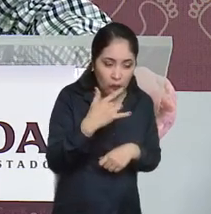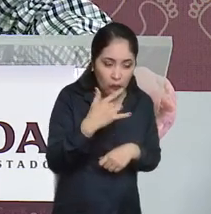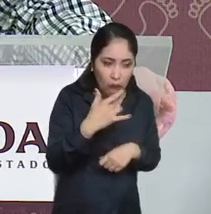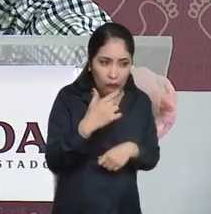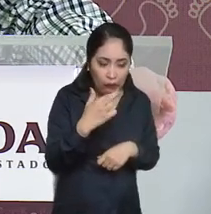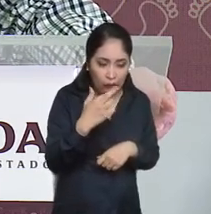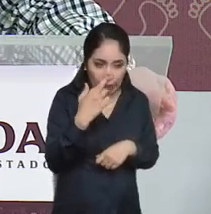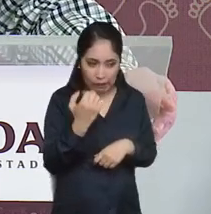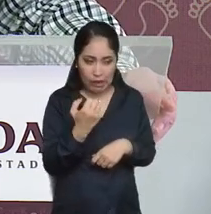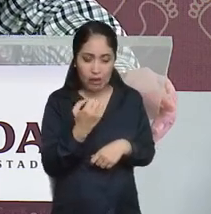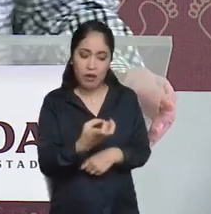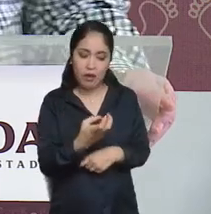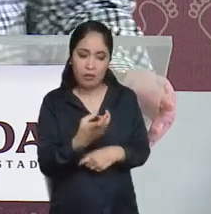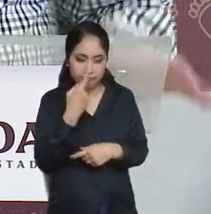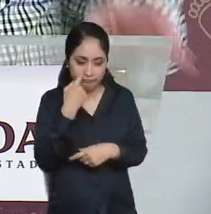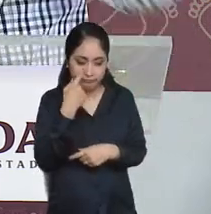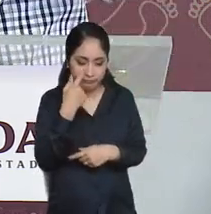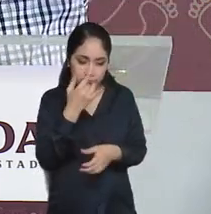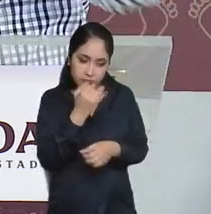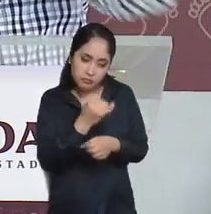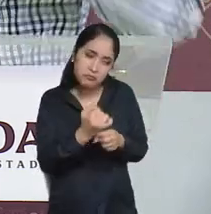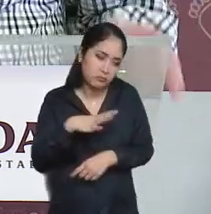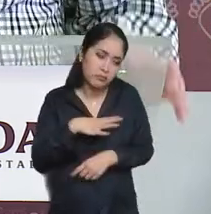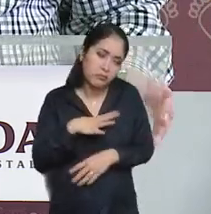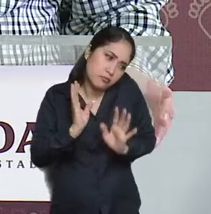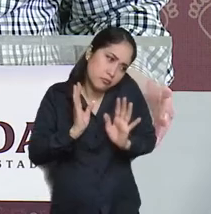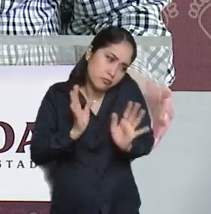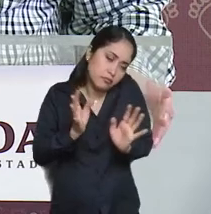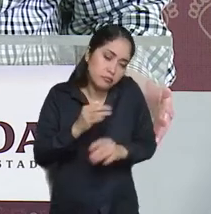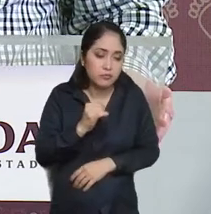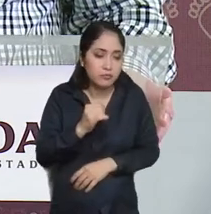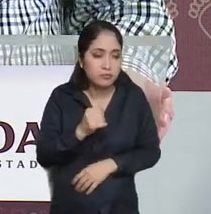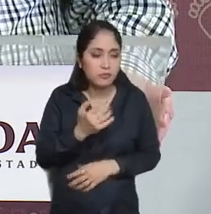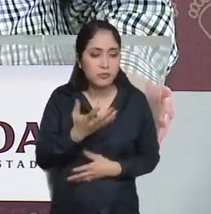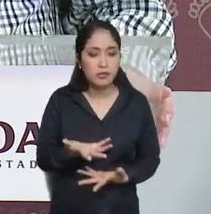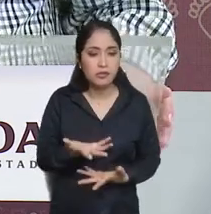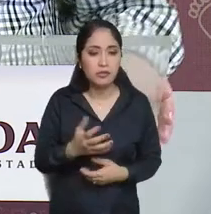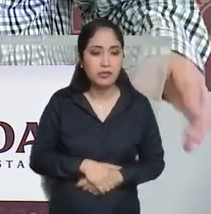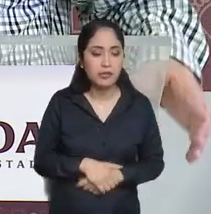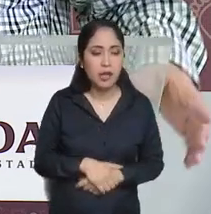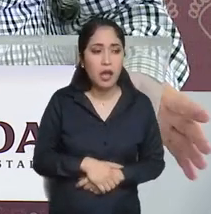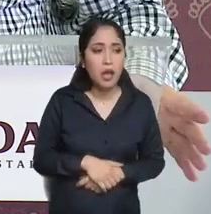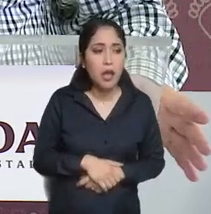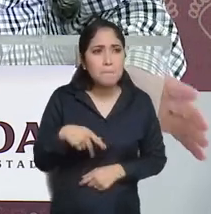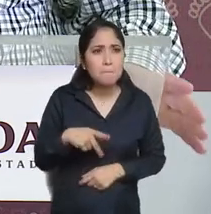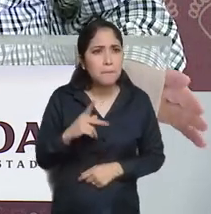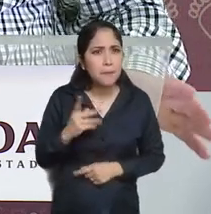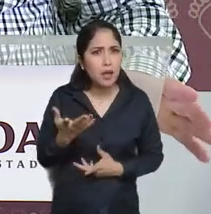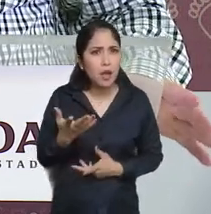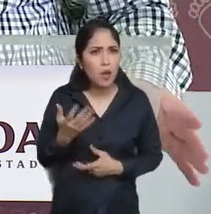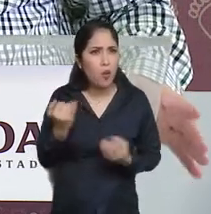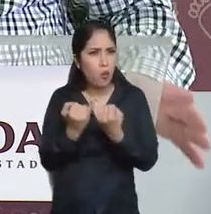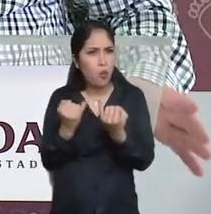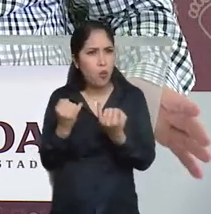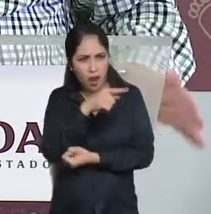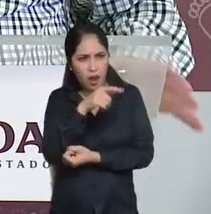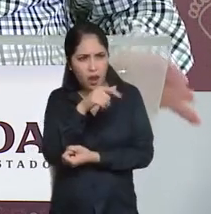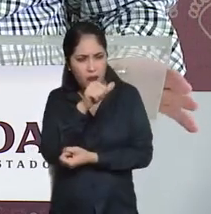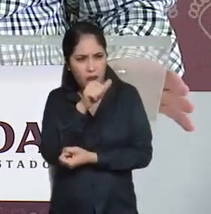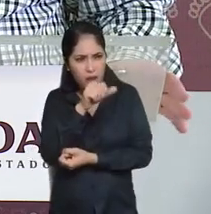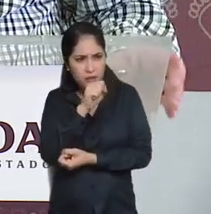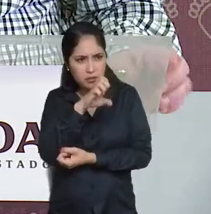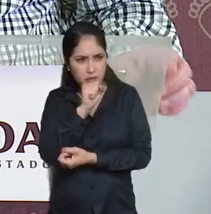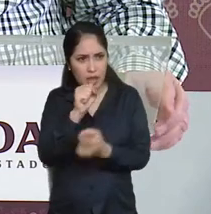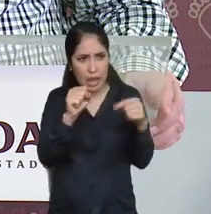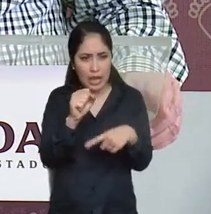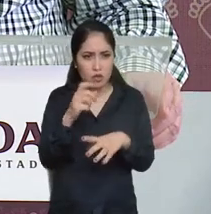nosotros. Si yo voy a pedir una información de transparencia, incluso de la propia ACE, le voy a pedir que me haga el favor de informarme